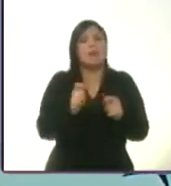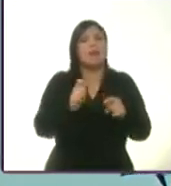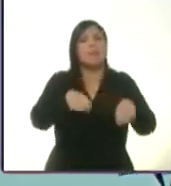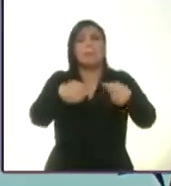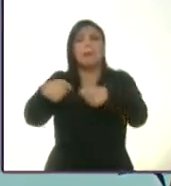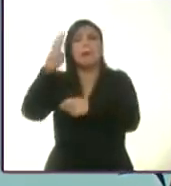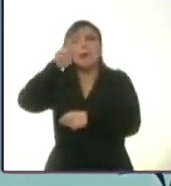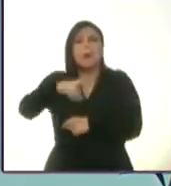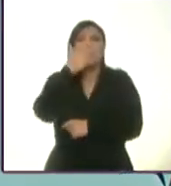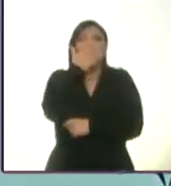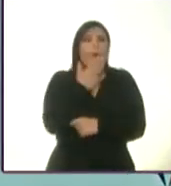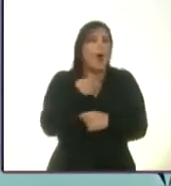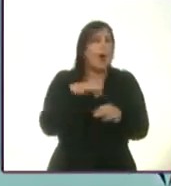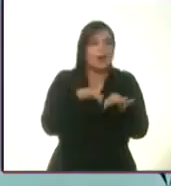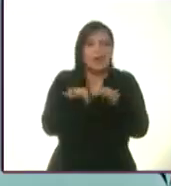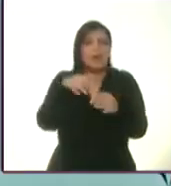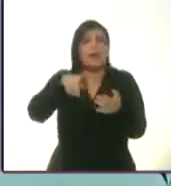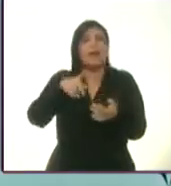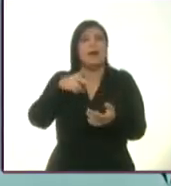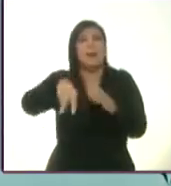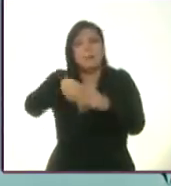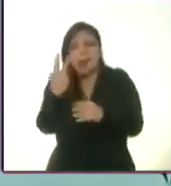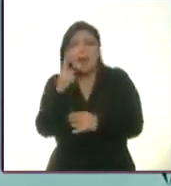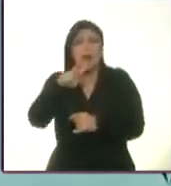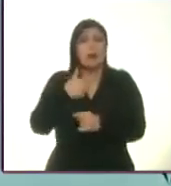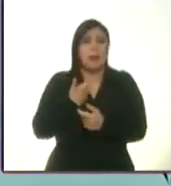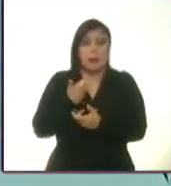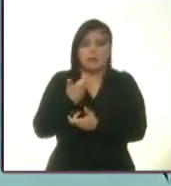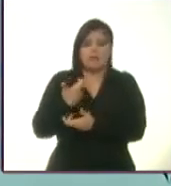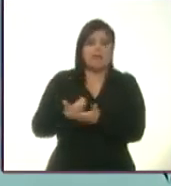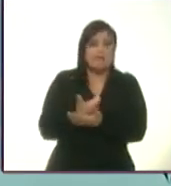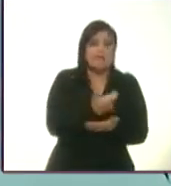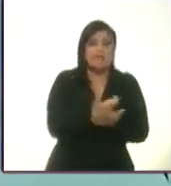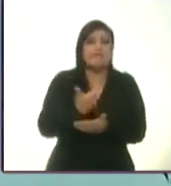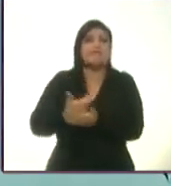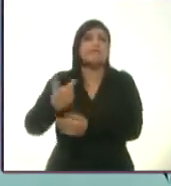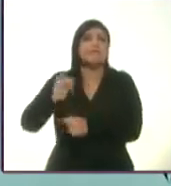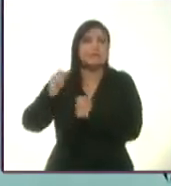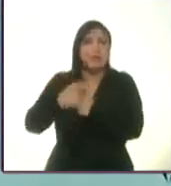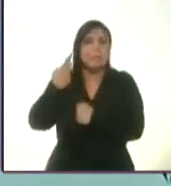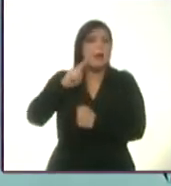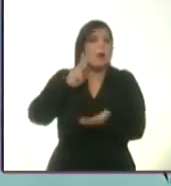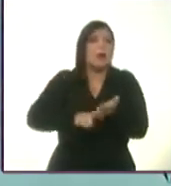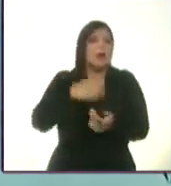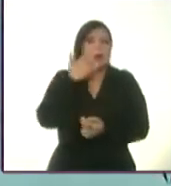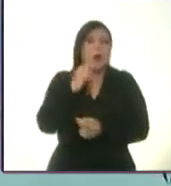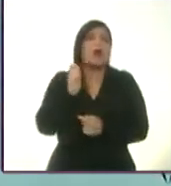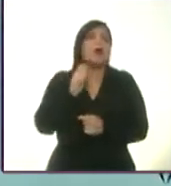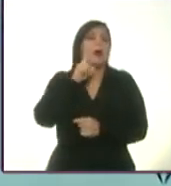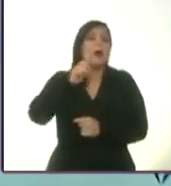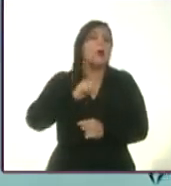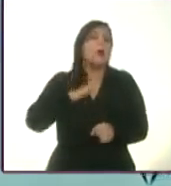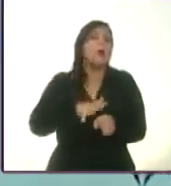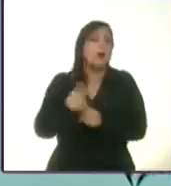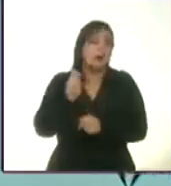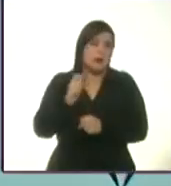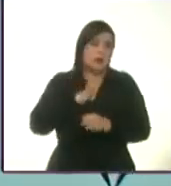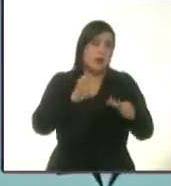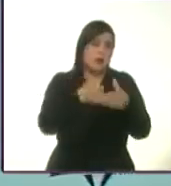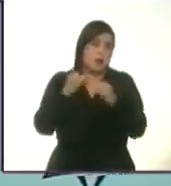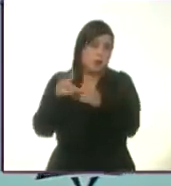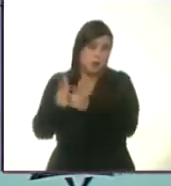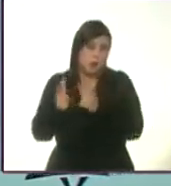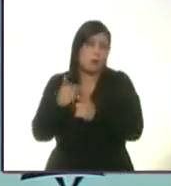existen los trabajadores y que cobran un recurso que ni siquiera se merecen pero eso lo han provocado tan solo los partidos